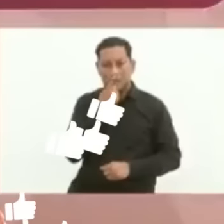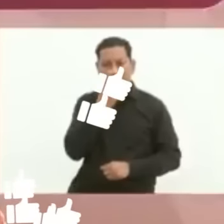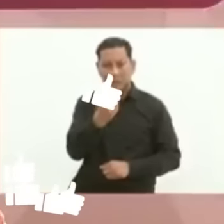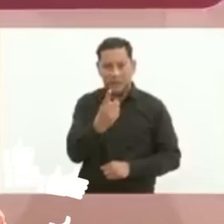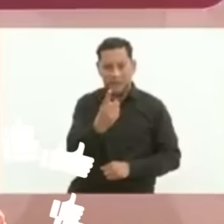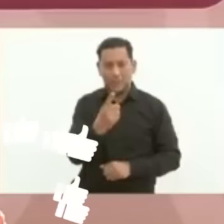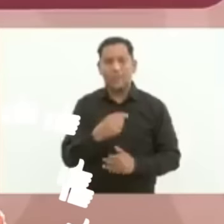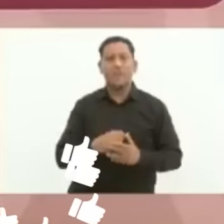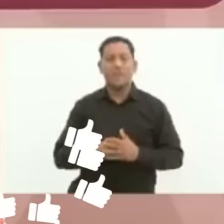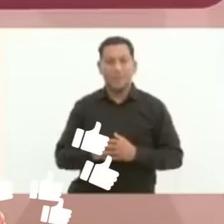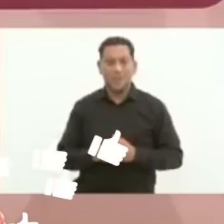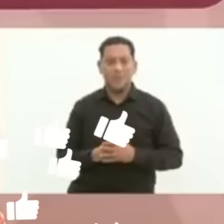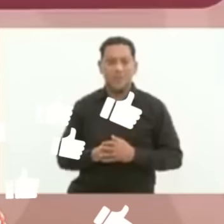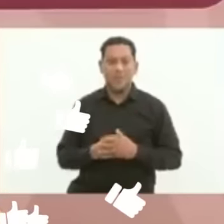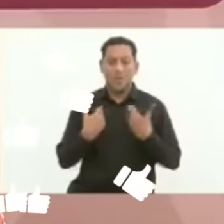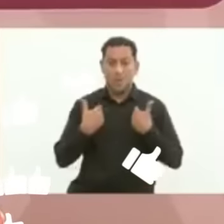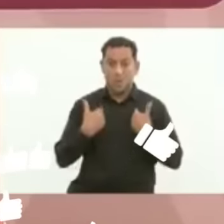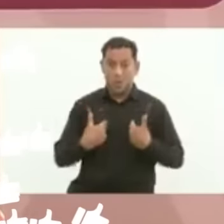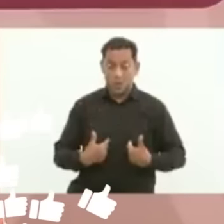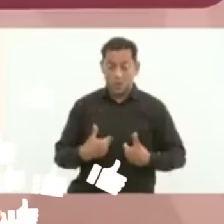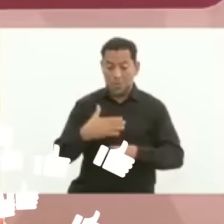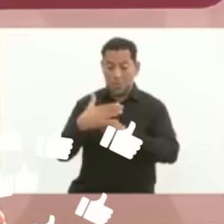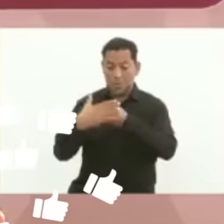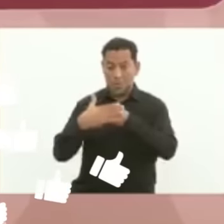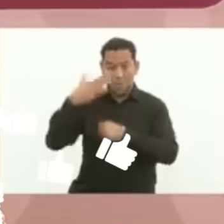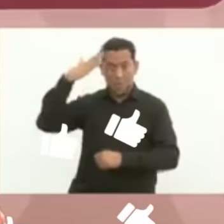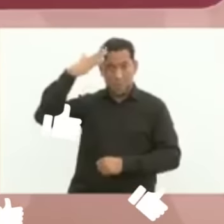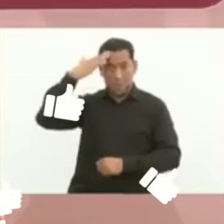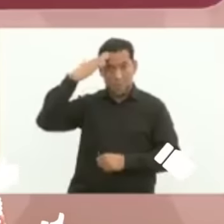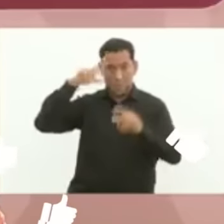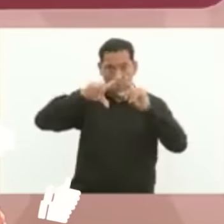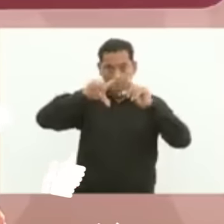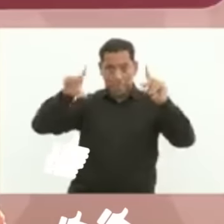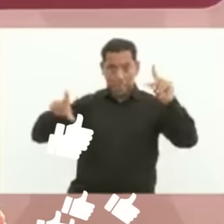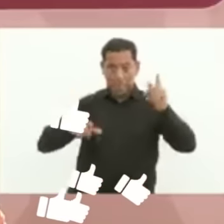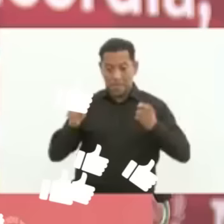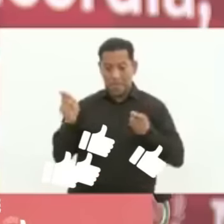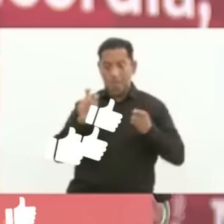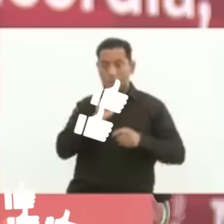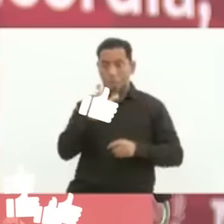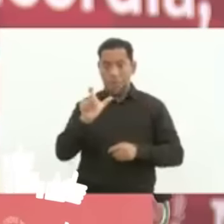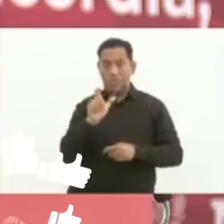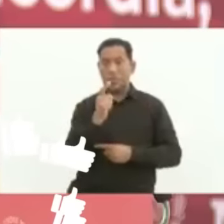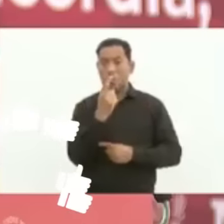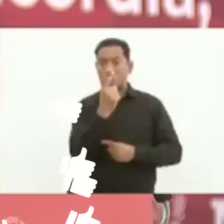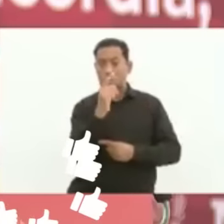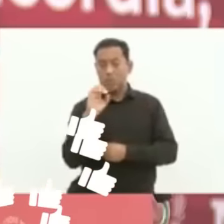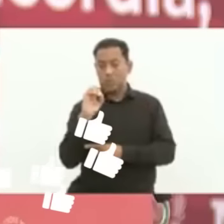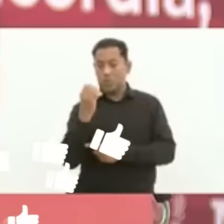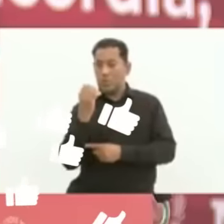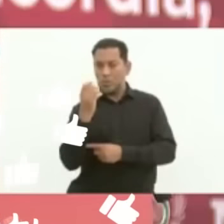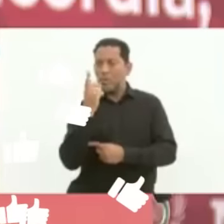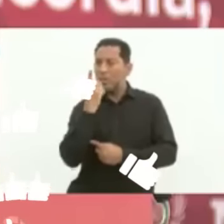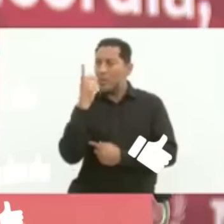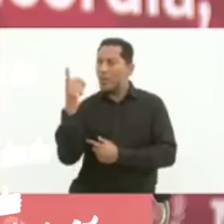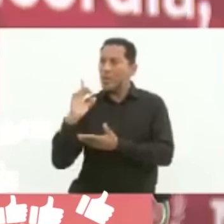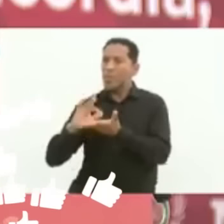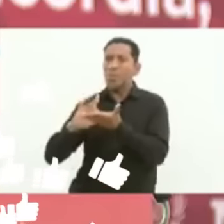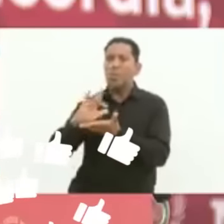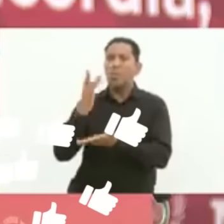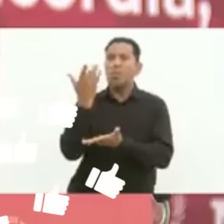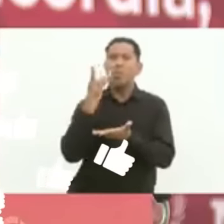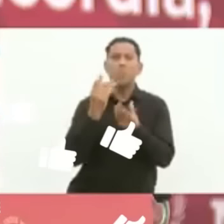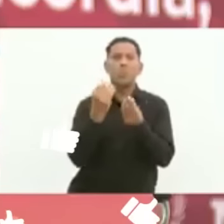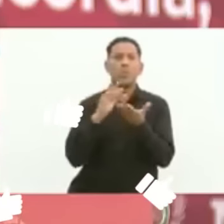que me va a tocar encabezar el gobierno a partir del primero de octubre agradecerles por el apoyo que